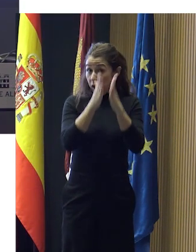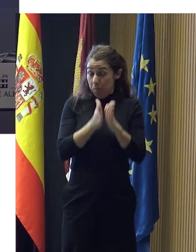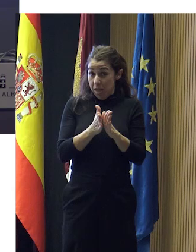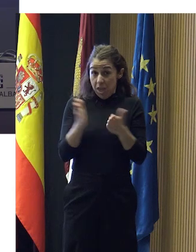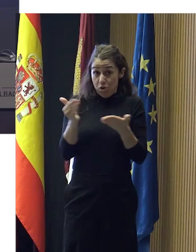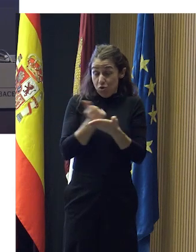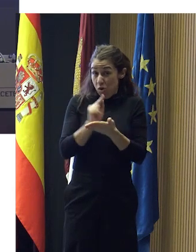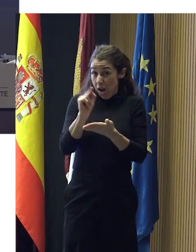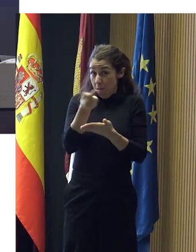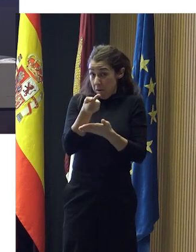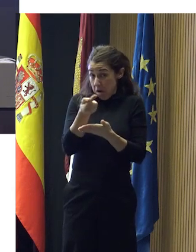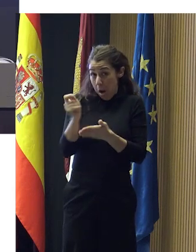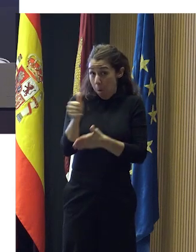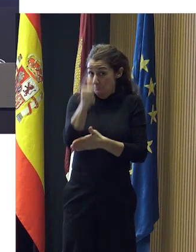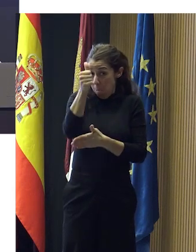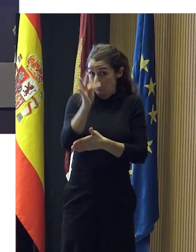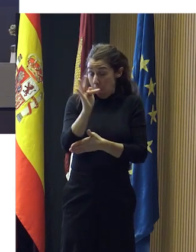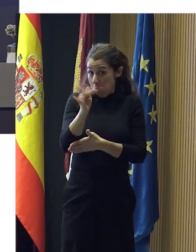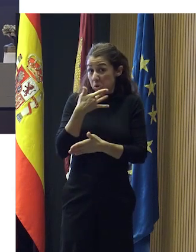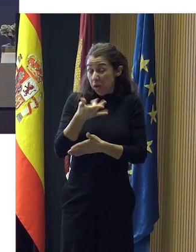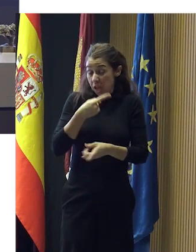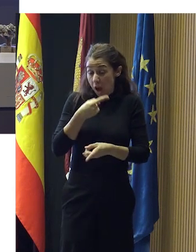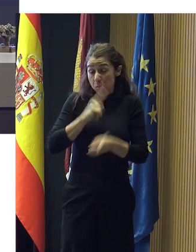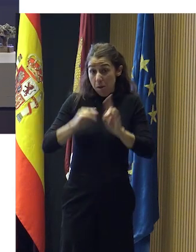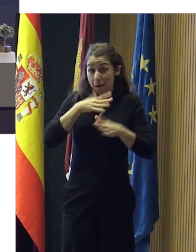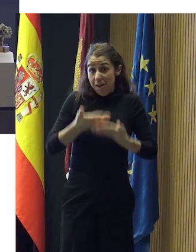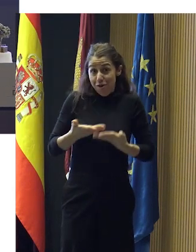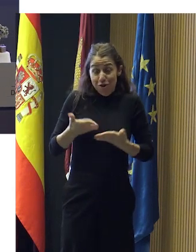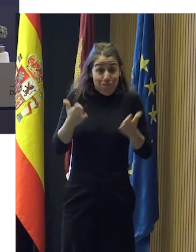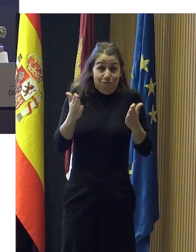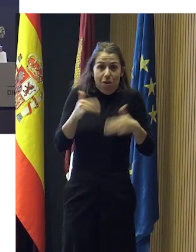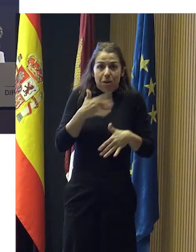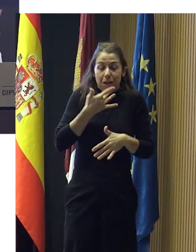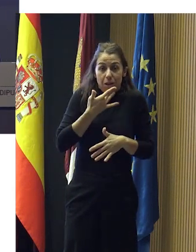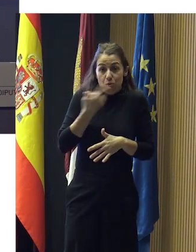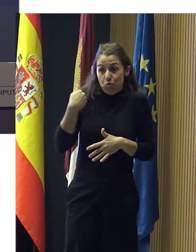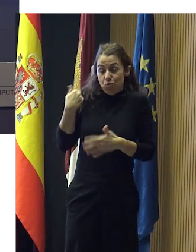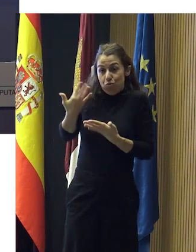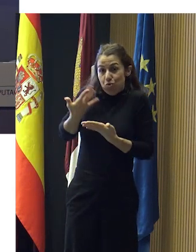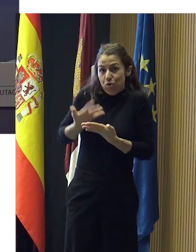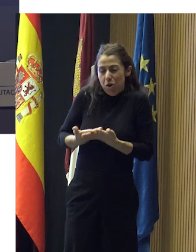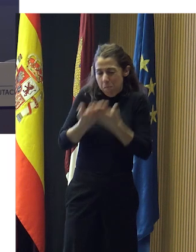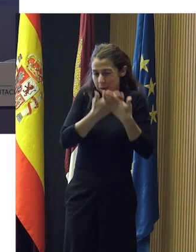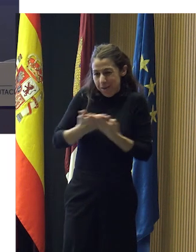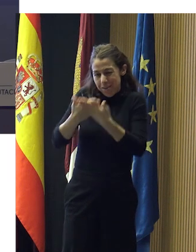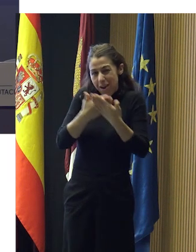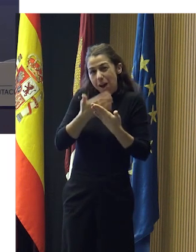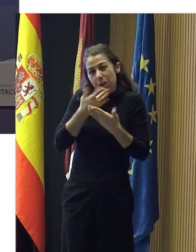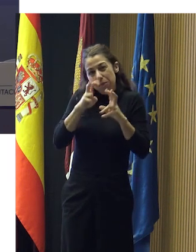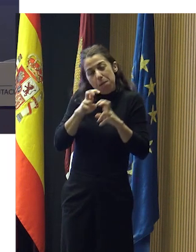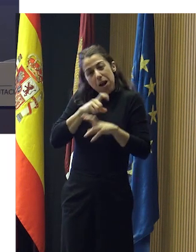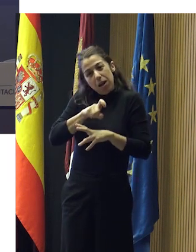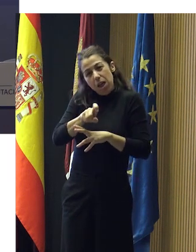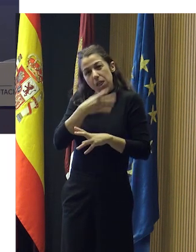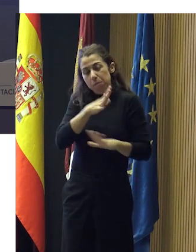pues, funcionarían a la primera, ¿no? Y no tendríamos los problemas que existen a día de hoy, que a pesar de llevar trabajando, de estar investigando sobre el cáncer desde